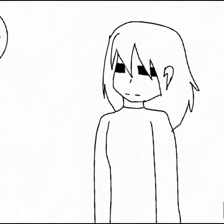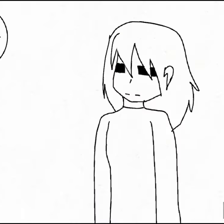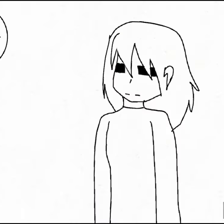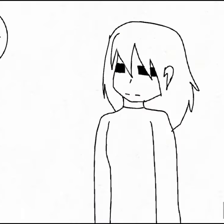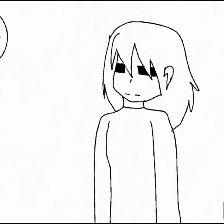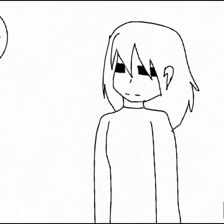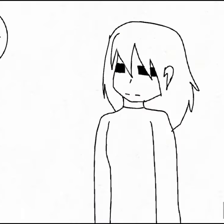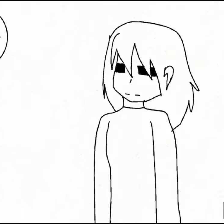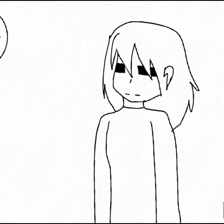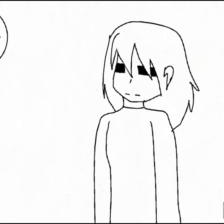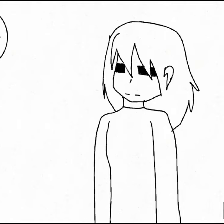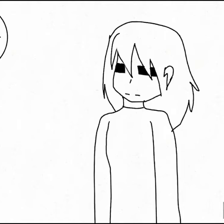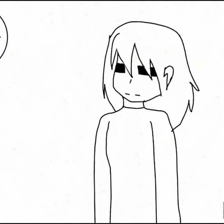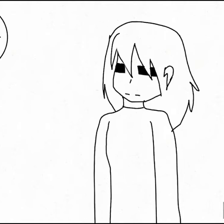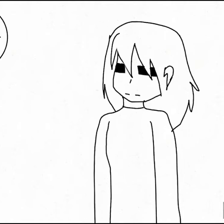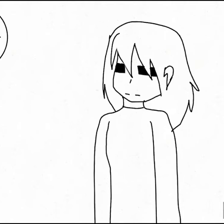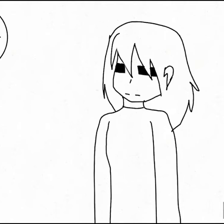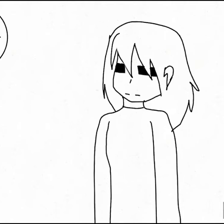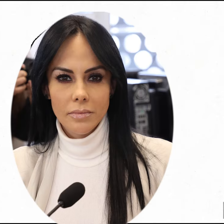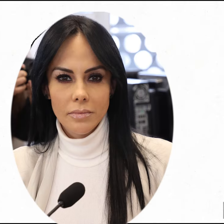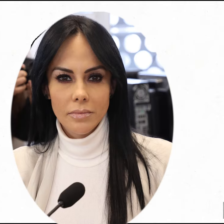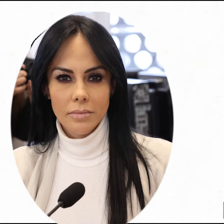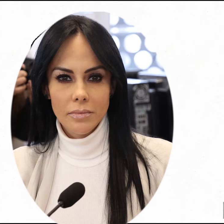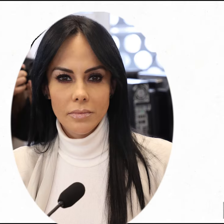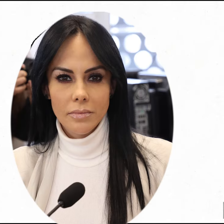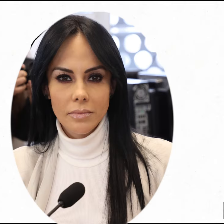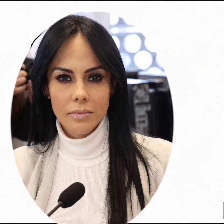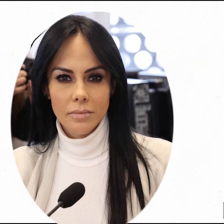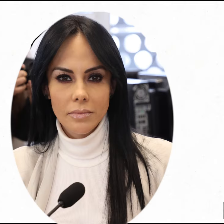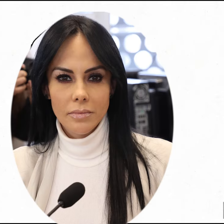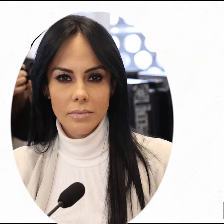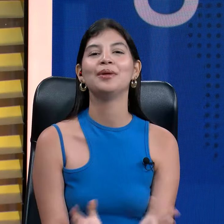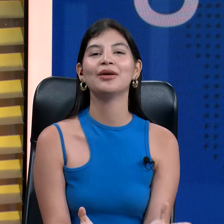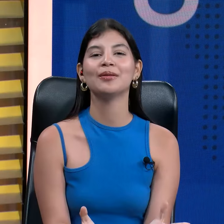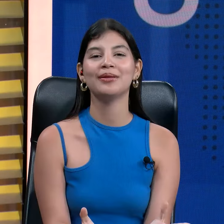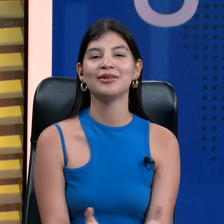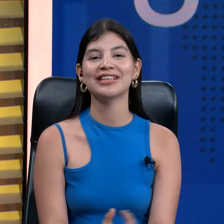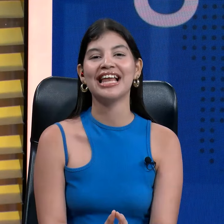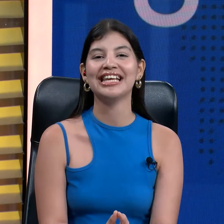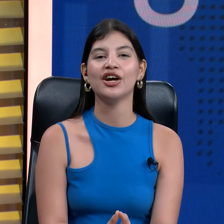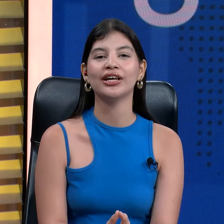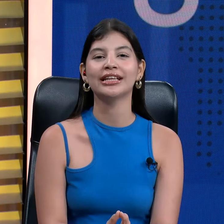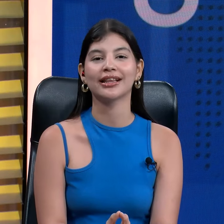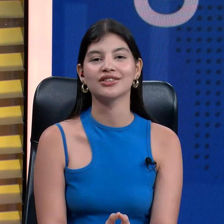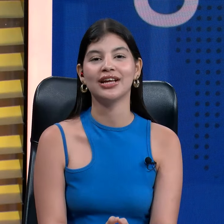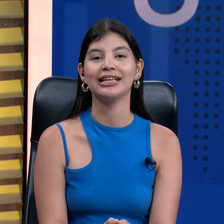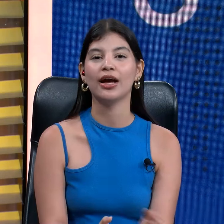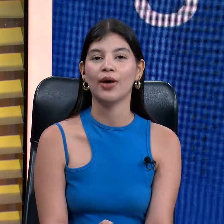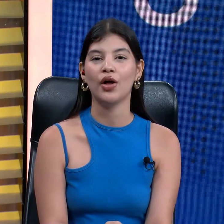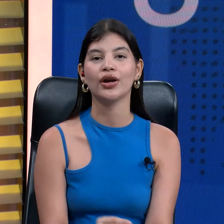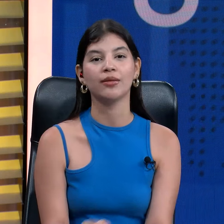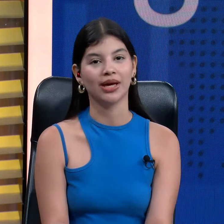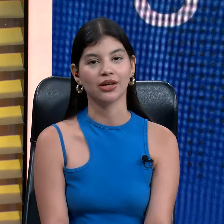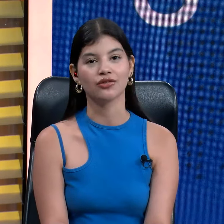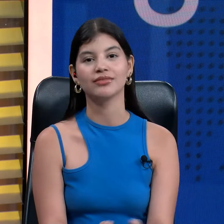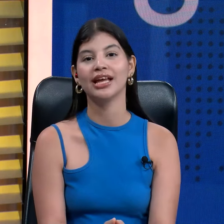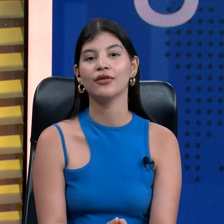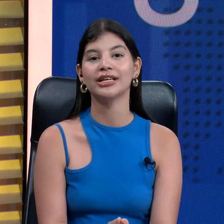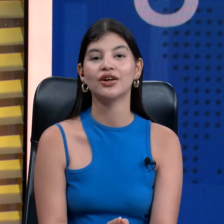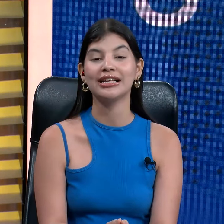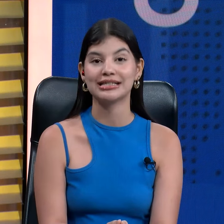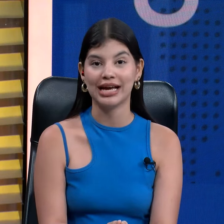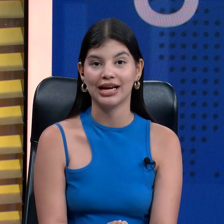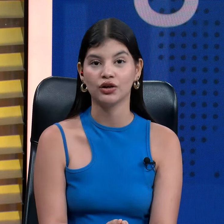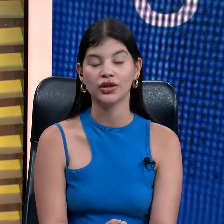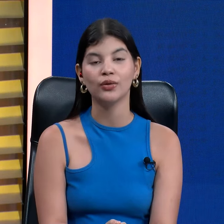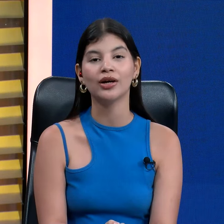ansiedad. Y estoy esperando algo. ¿Sabes qué? Pero volvemos al lío internacional de Ecuador y México. El